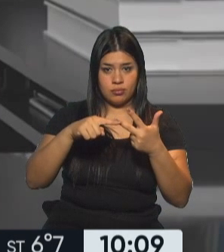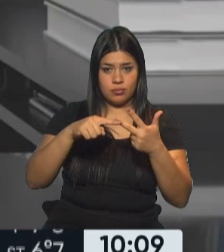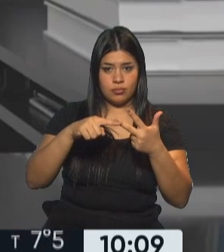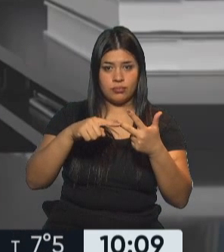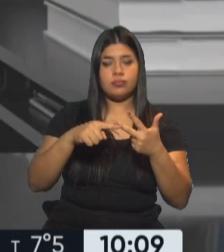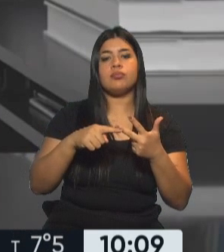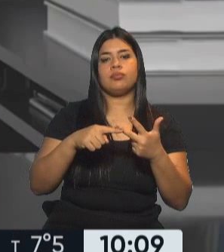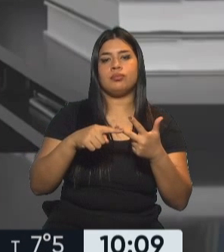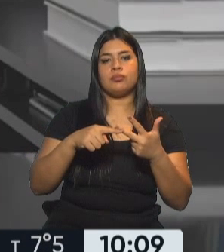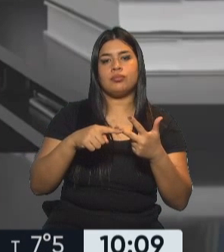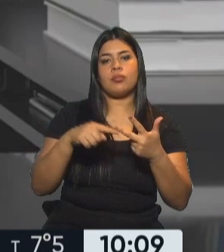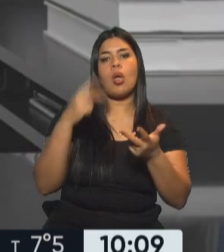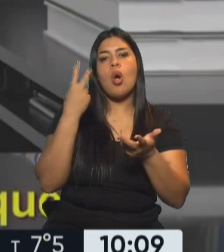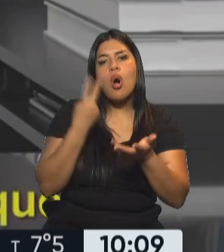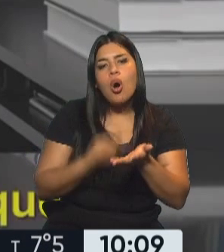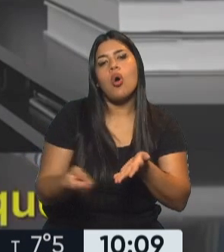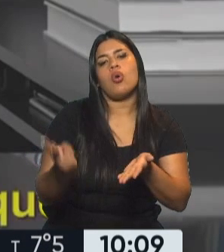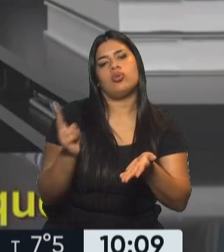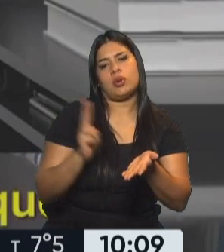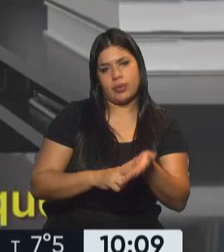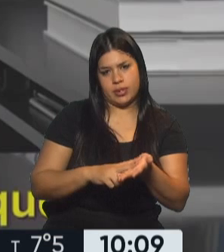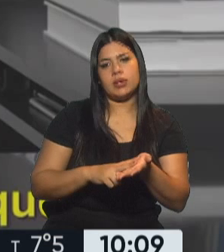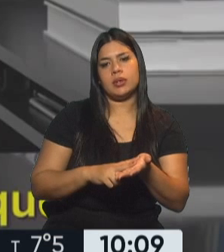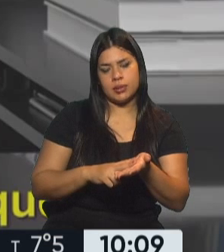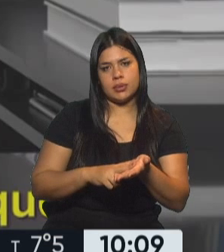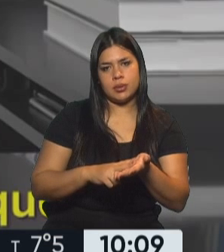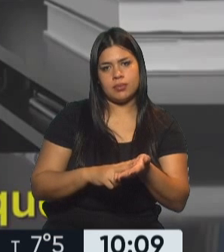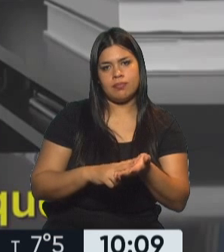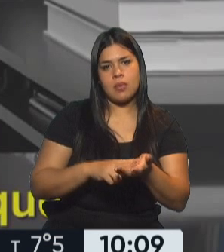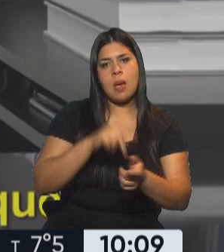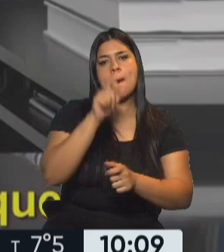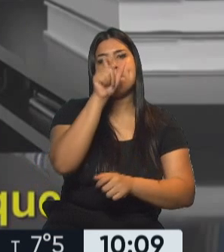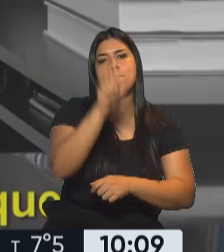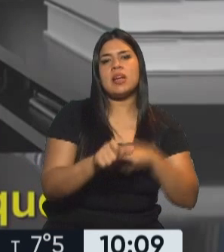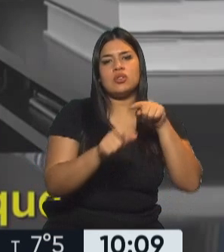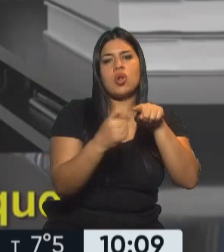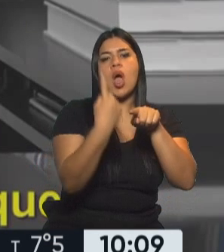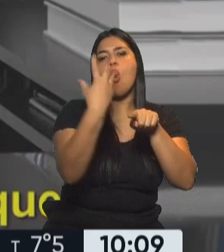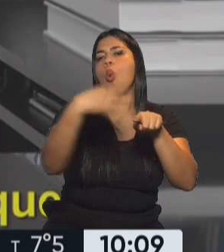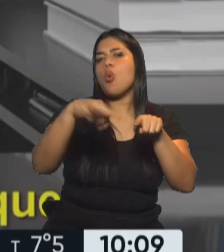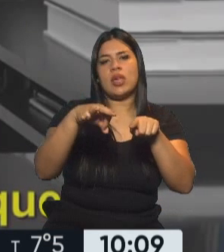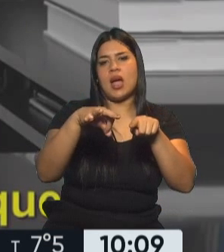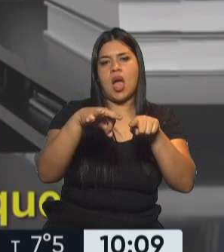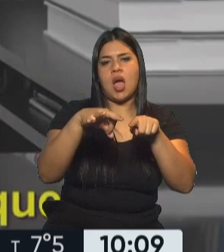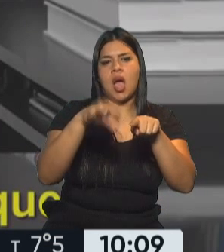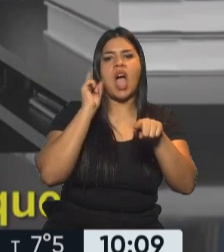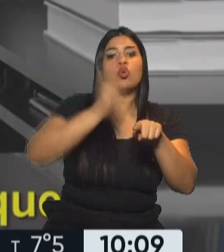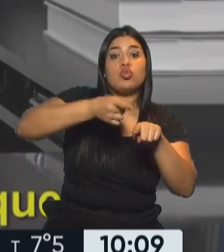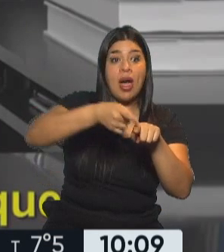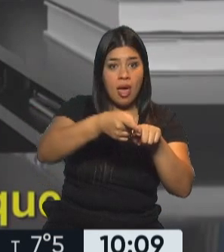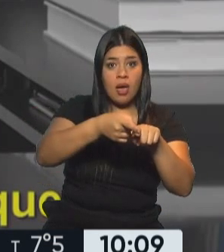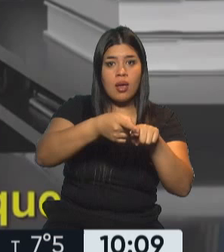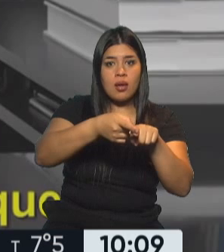desperdiciaron una vez más la posibilidad de condenar al único acusado que estaba siendo